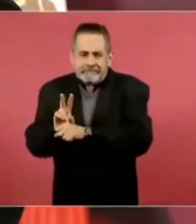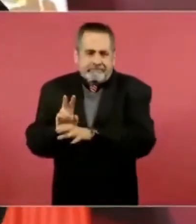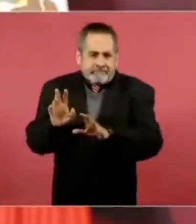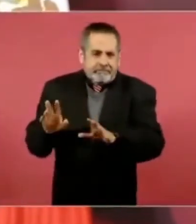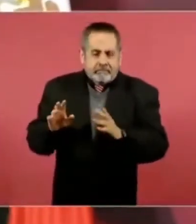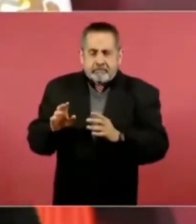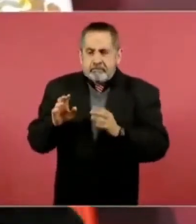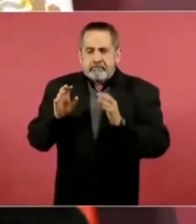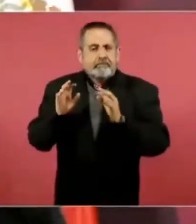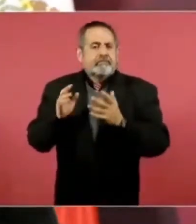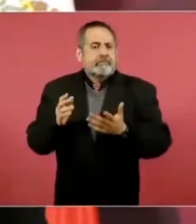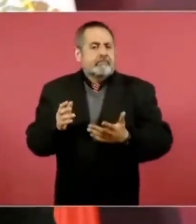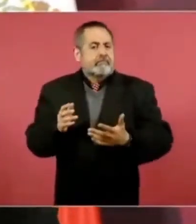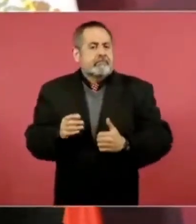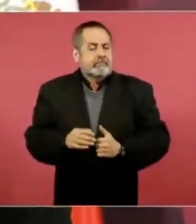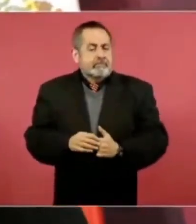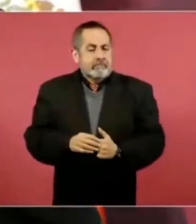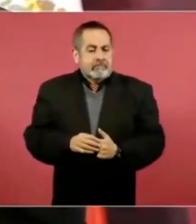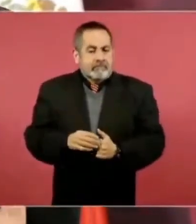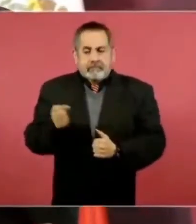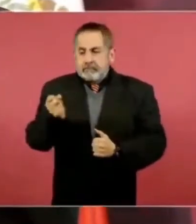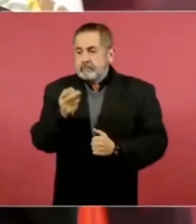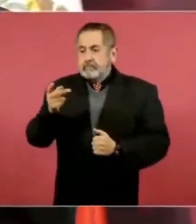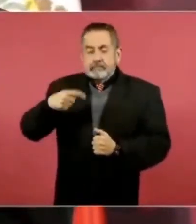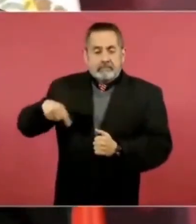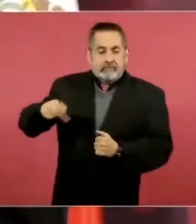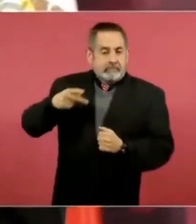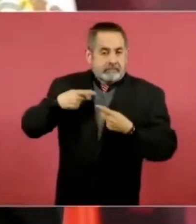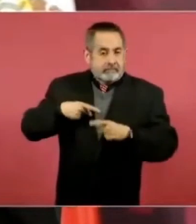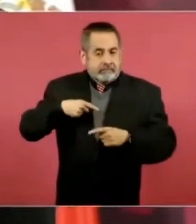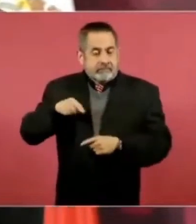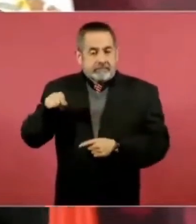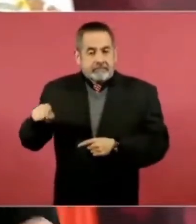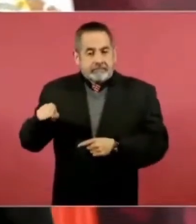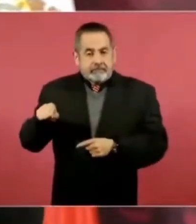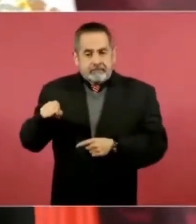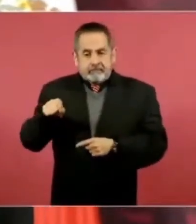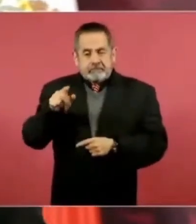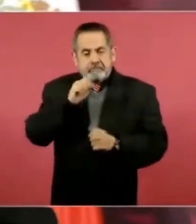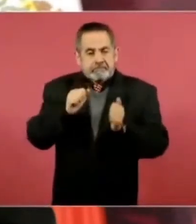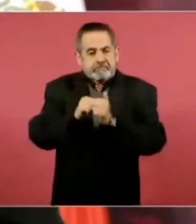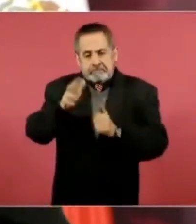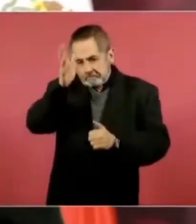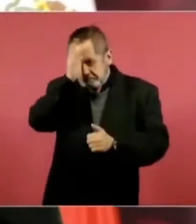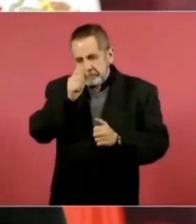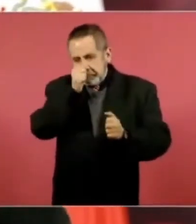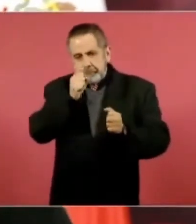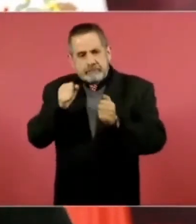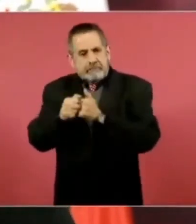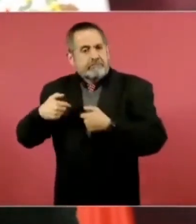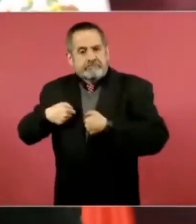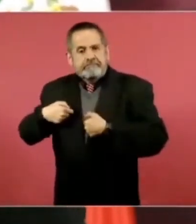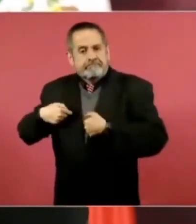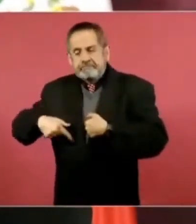Viendo gente que no está de acuerdo con nuestro proyecto.